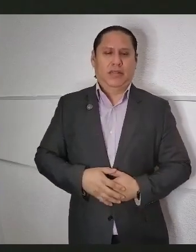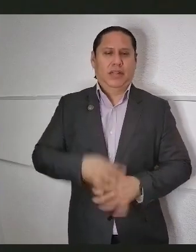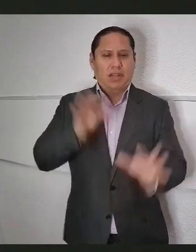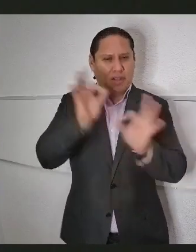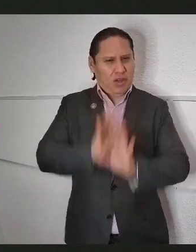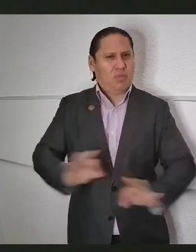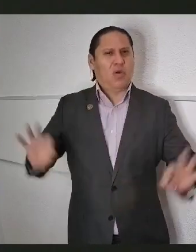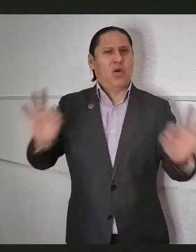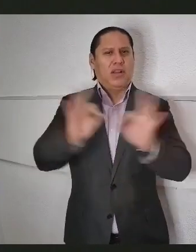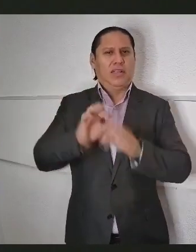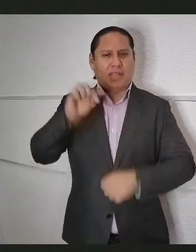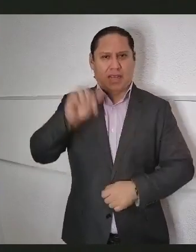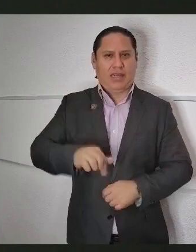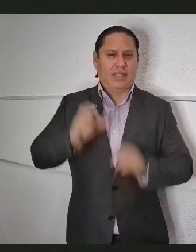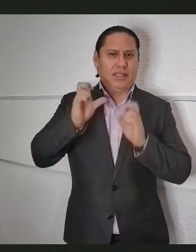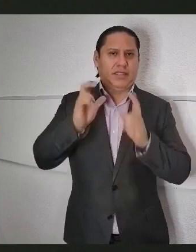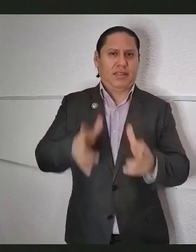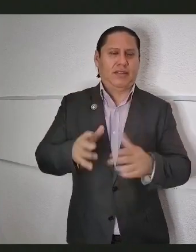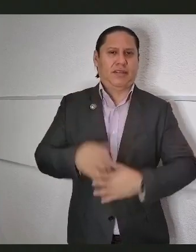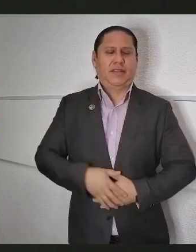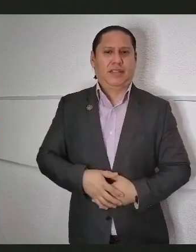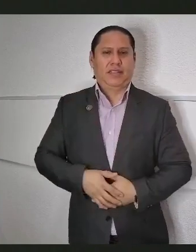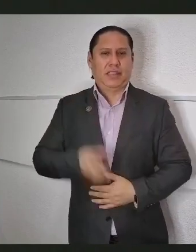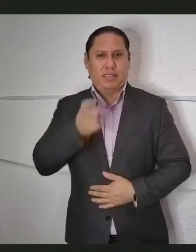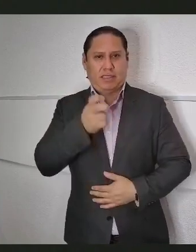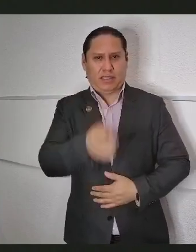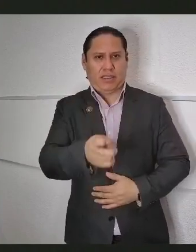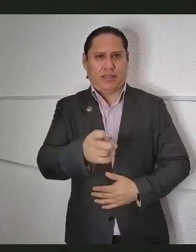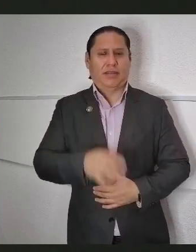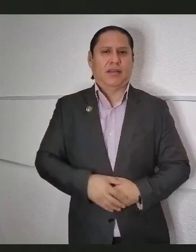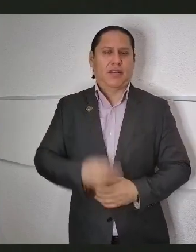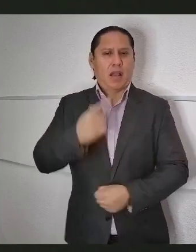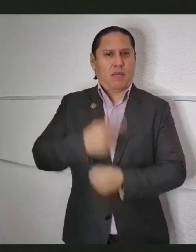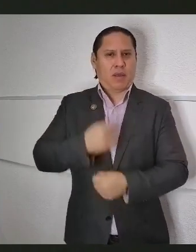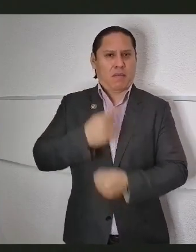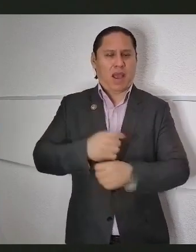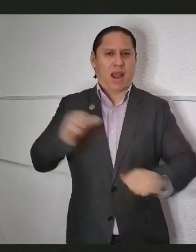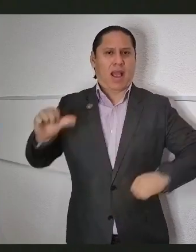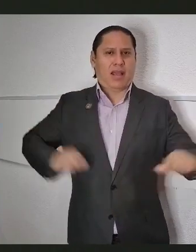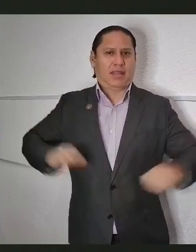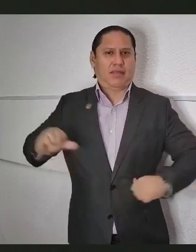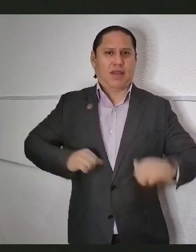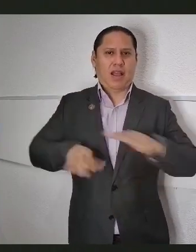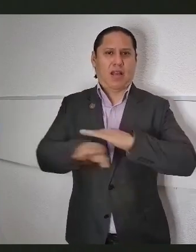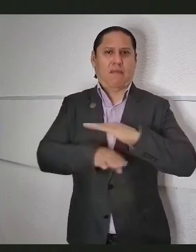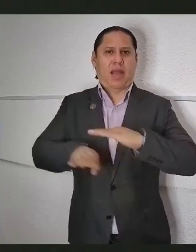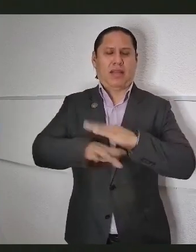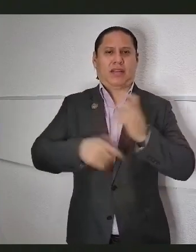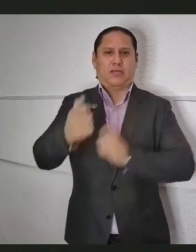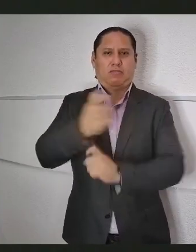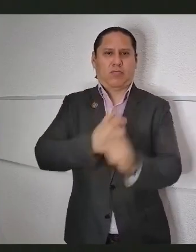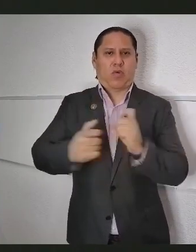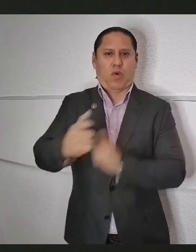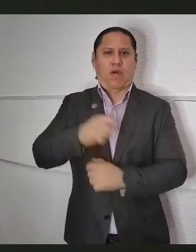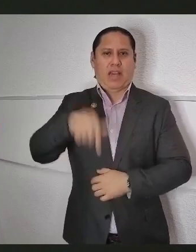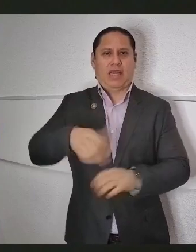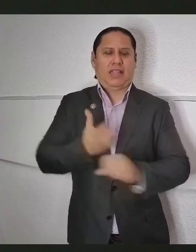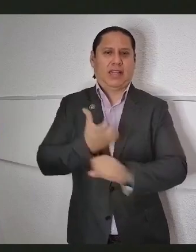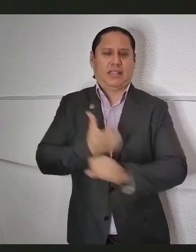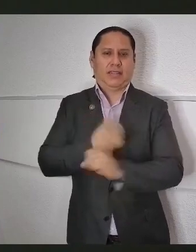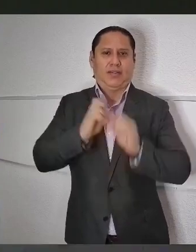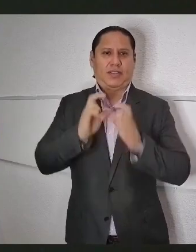importancia para Chiapas, siendo este una de las principales actividades base de la economía de nuestro